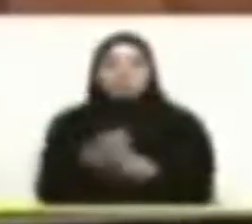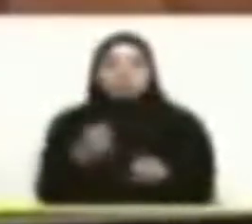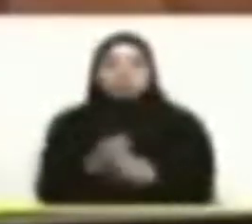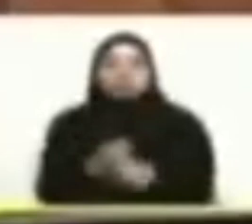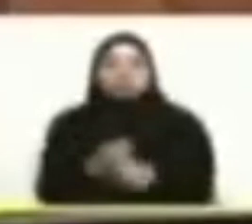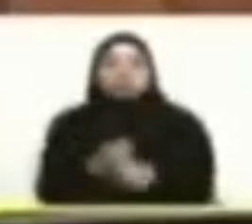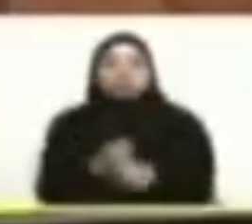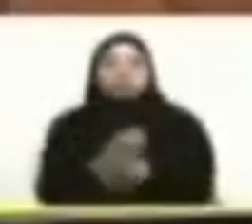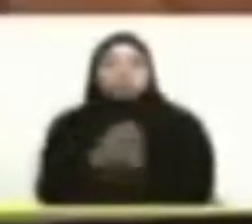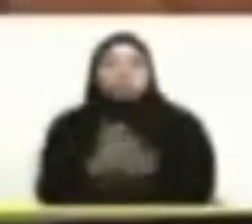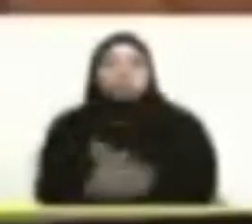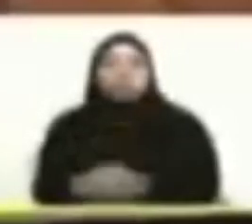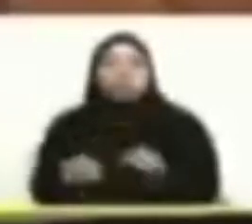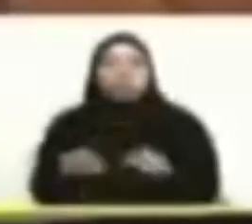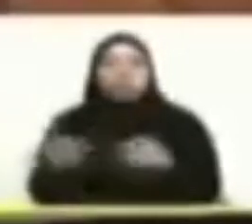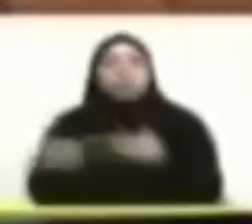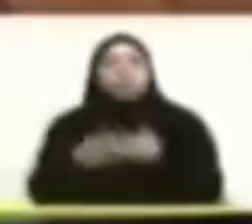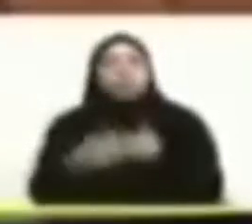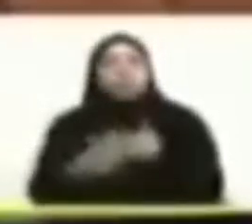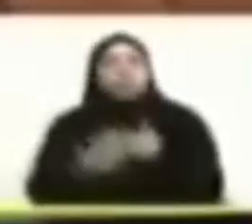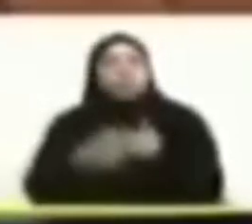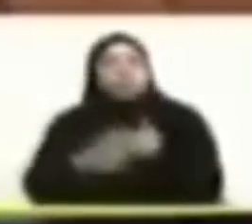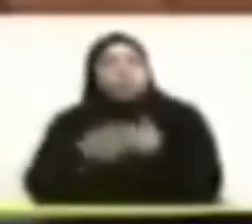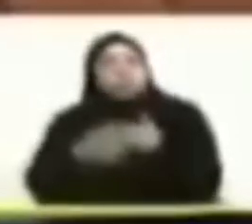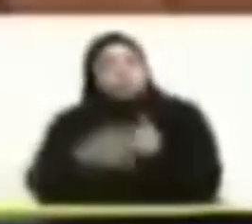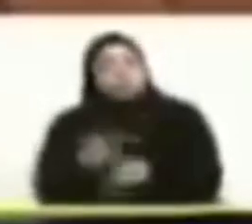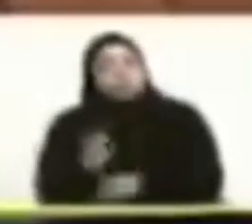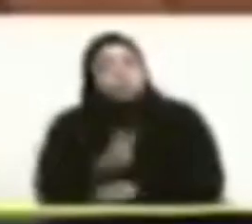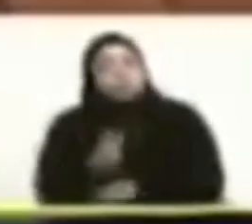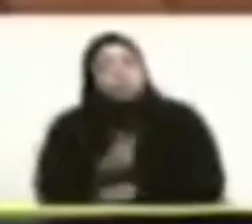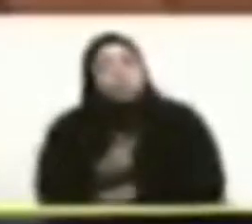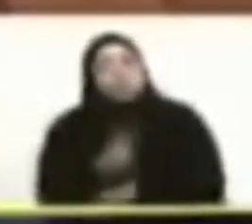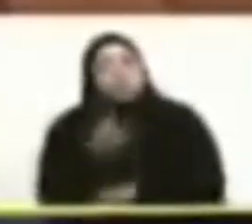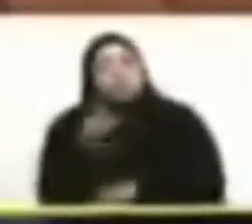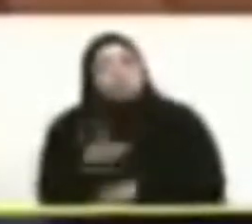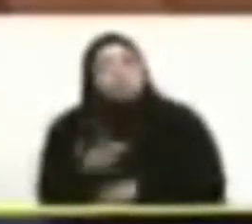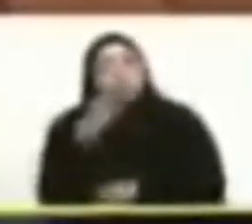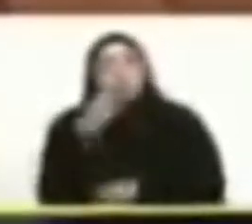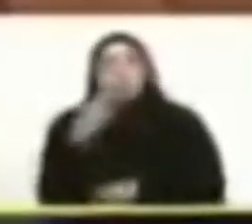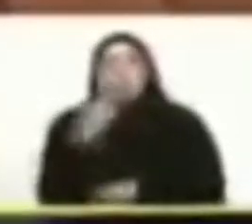secar. Deja de meterte con nosotros, Noboa.